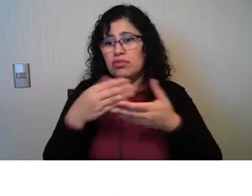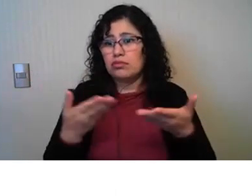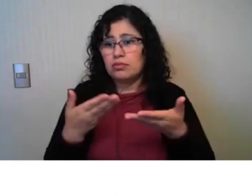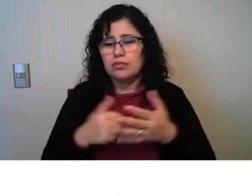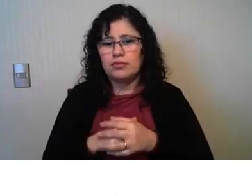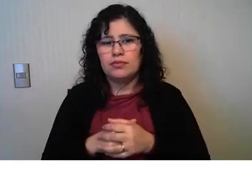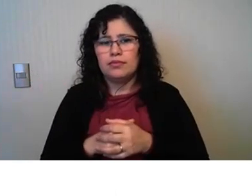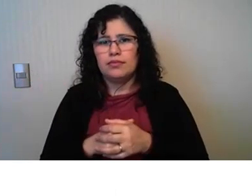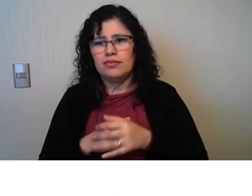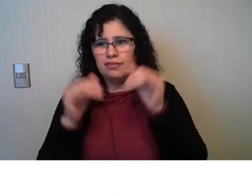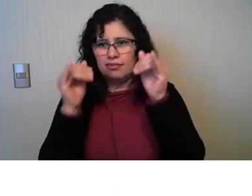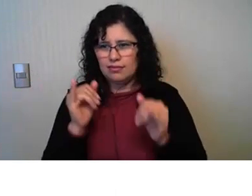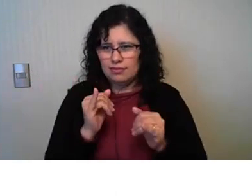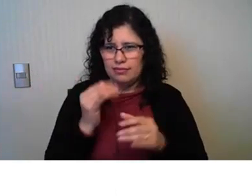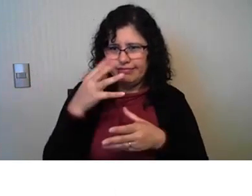interesa a nosotros,